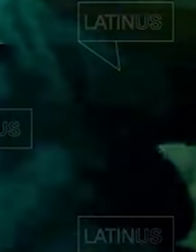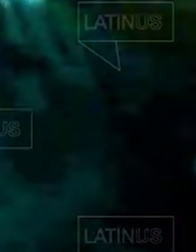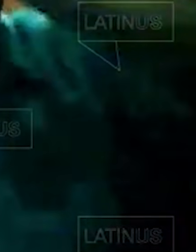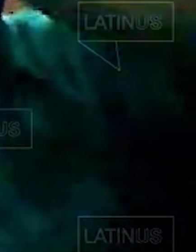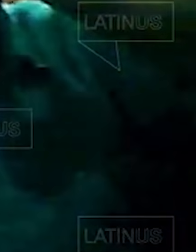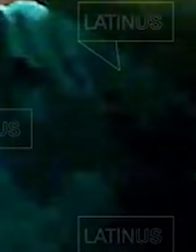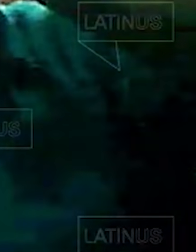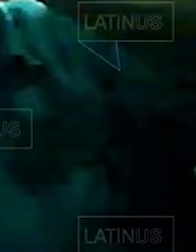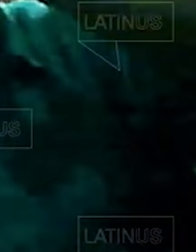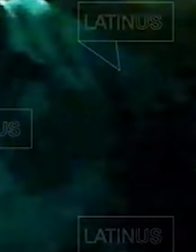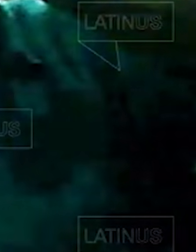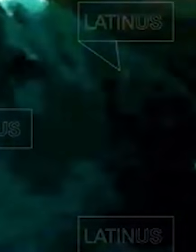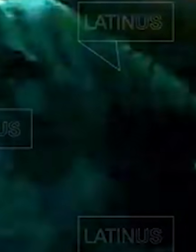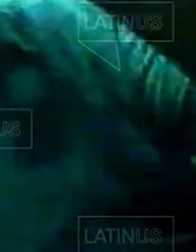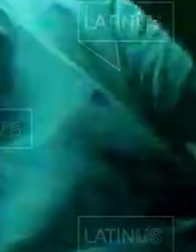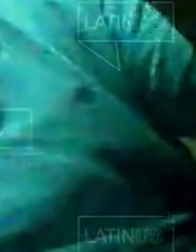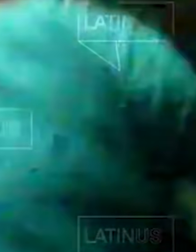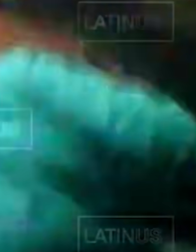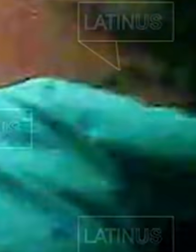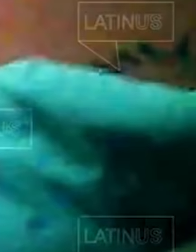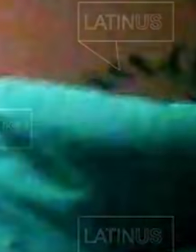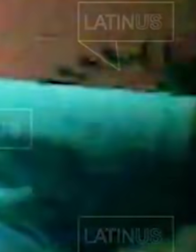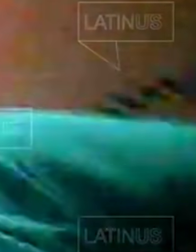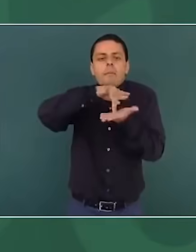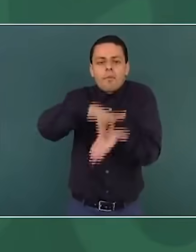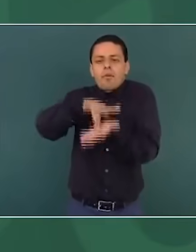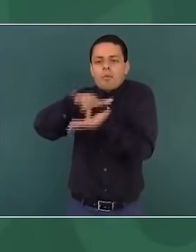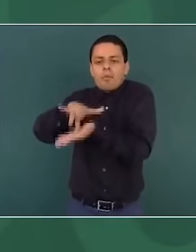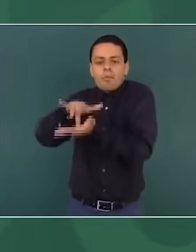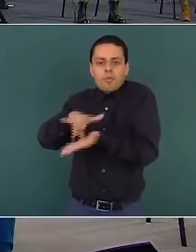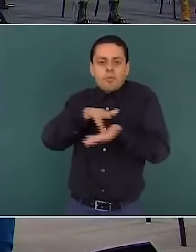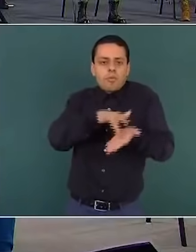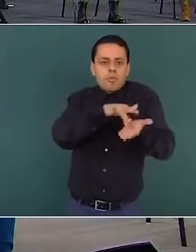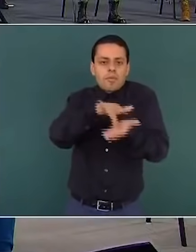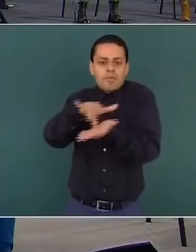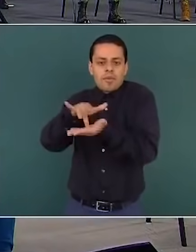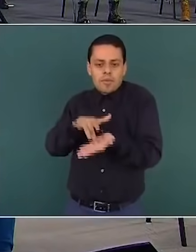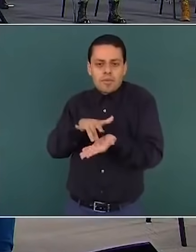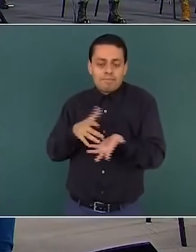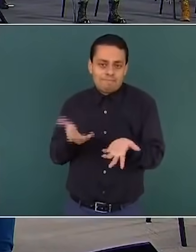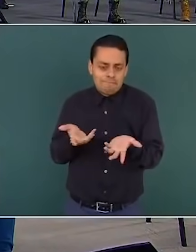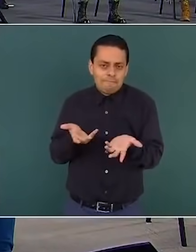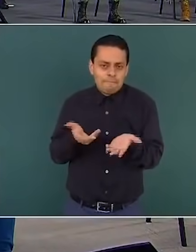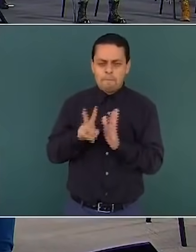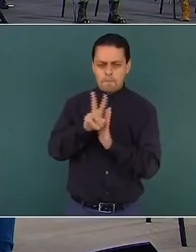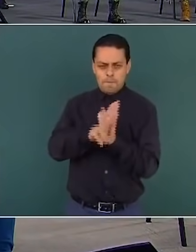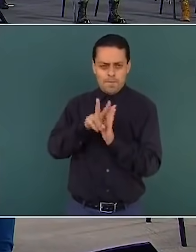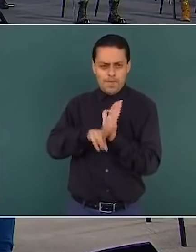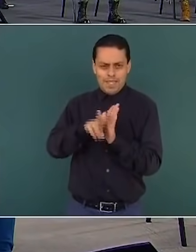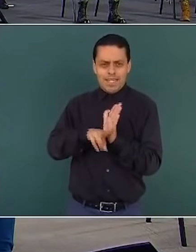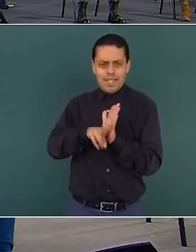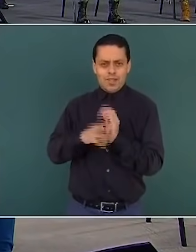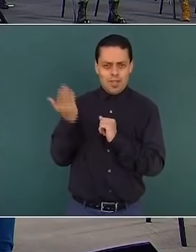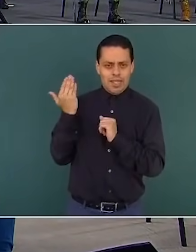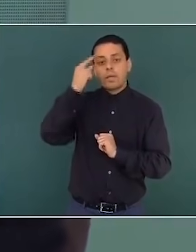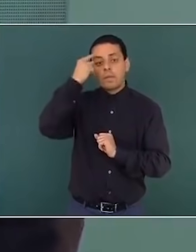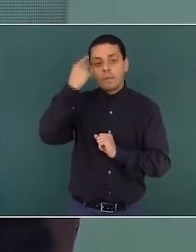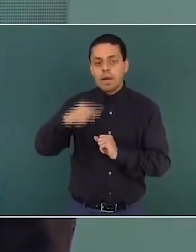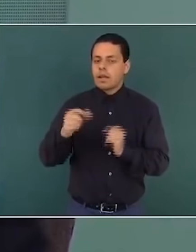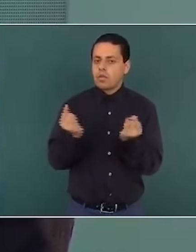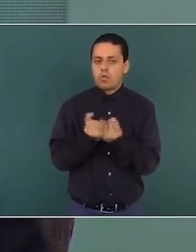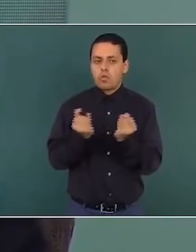momento pío lópez obrador no ha dado respuesta alguna sin embargo hoy mañana el presidente andrés manuel lópez obrador